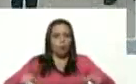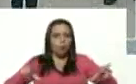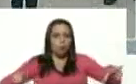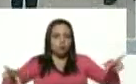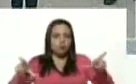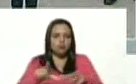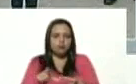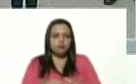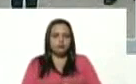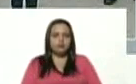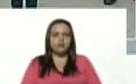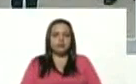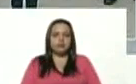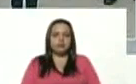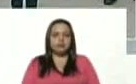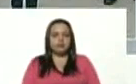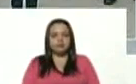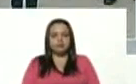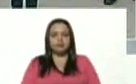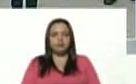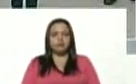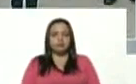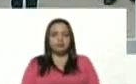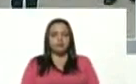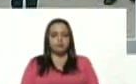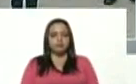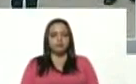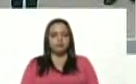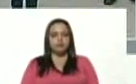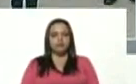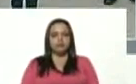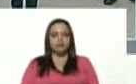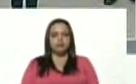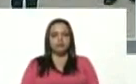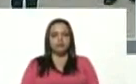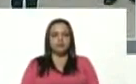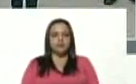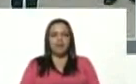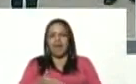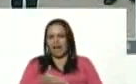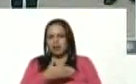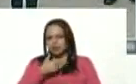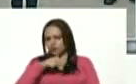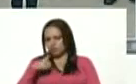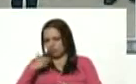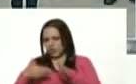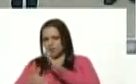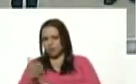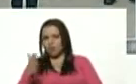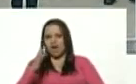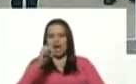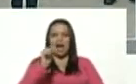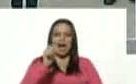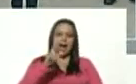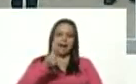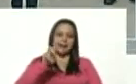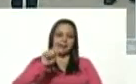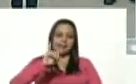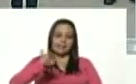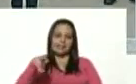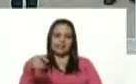La primera vuelta del Atlántico. Por ahí no las pasábamos, Eduardo Piñate. Por allá en